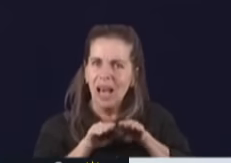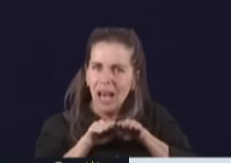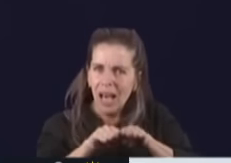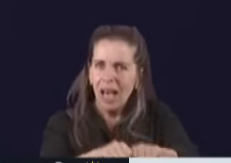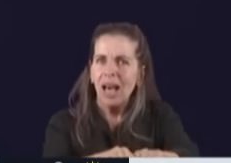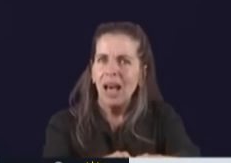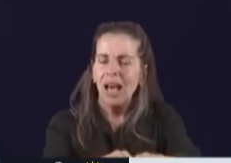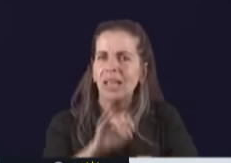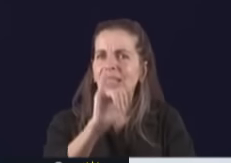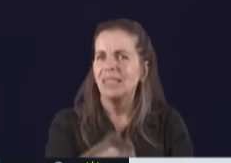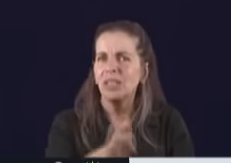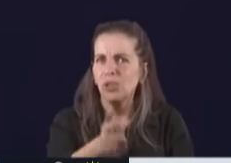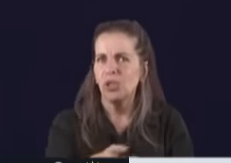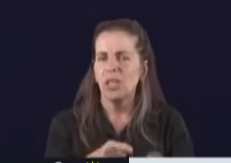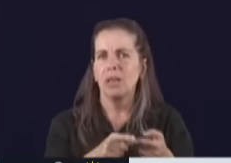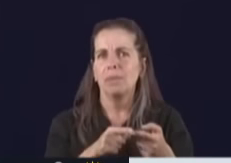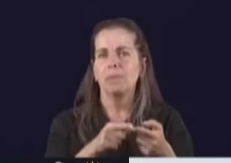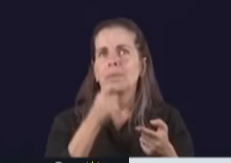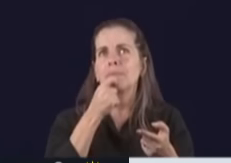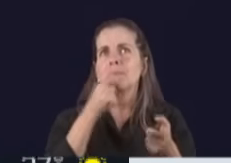que algo